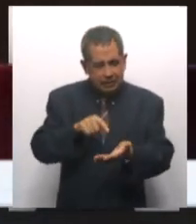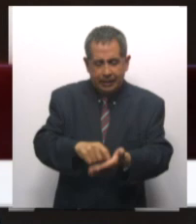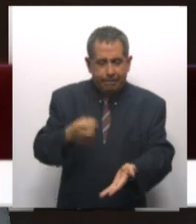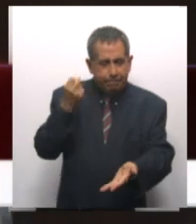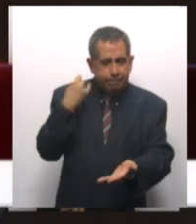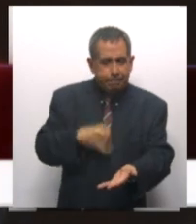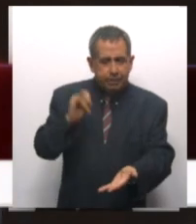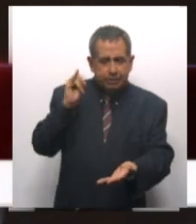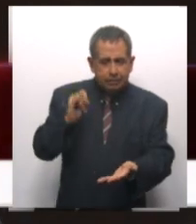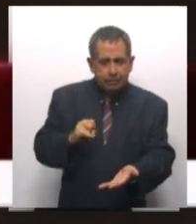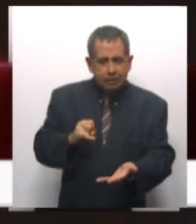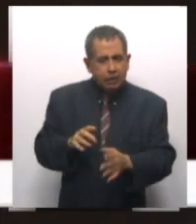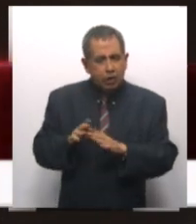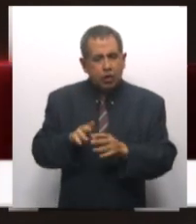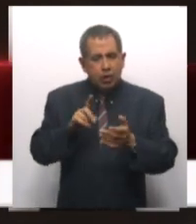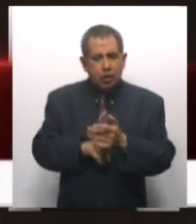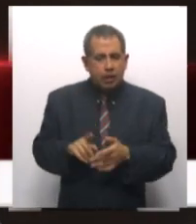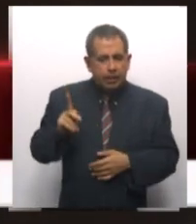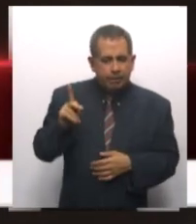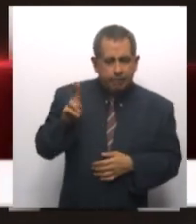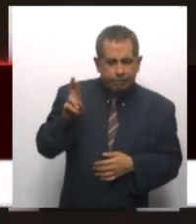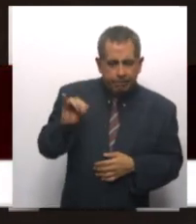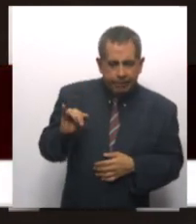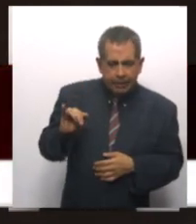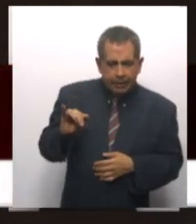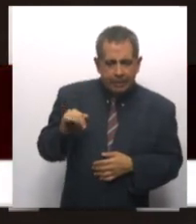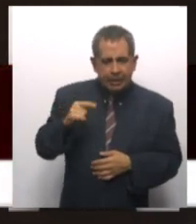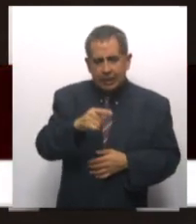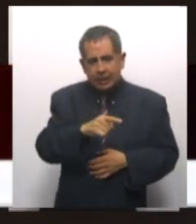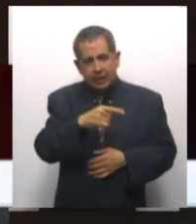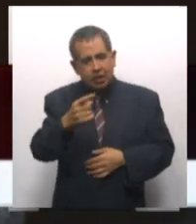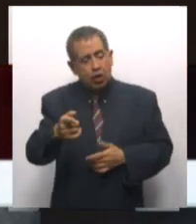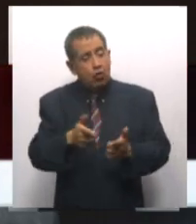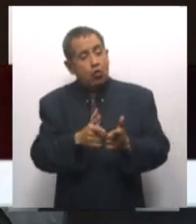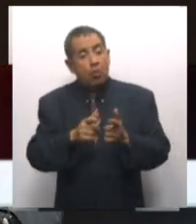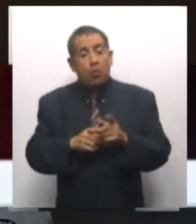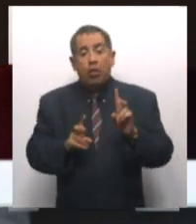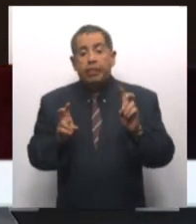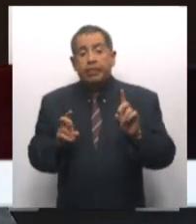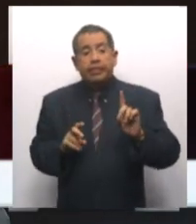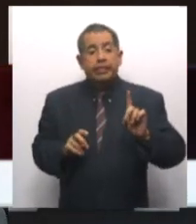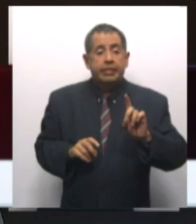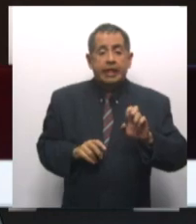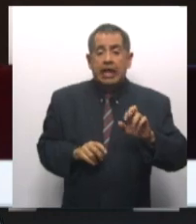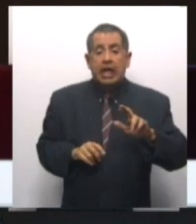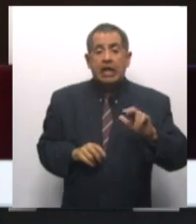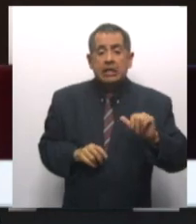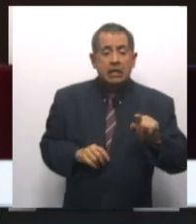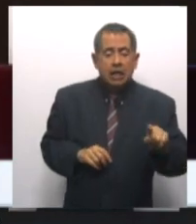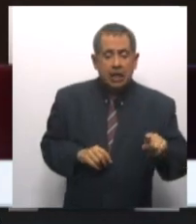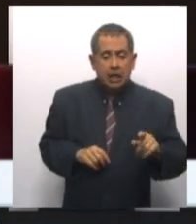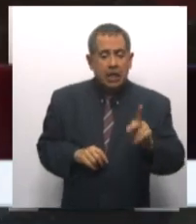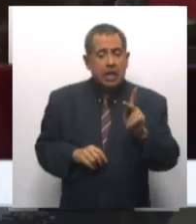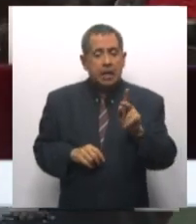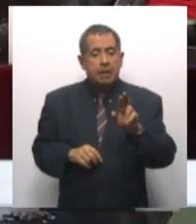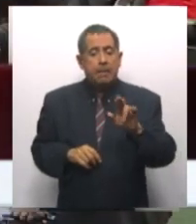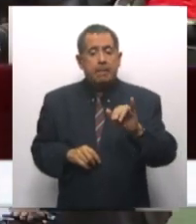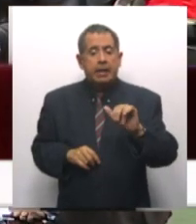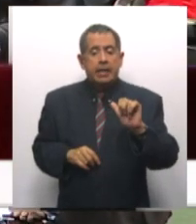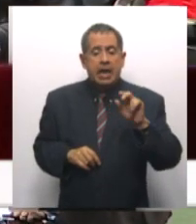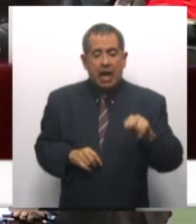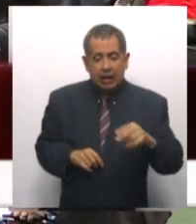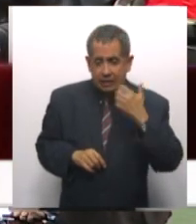absurdo lo que el PRI y la derecha, los del PRIAN,